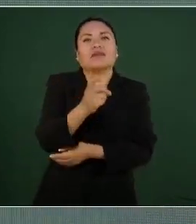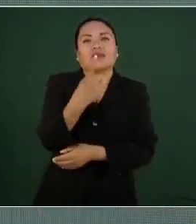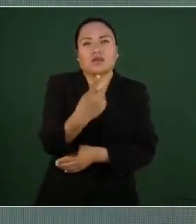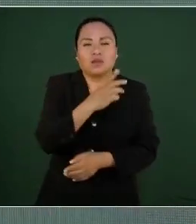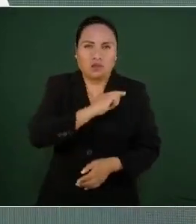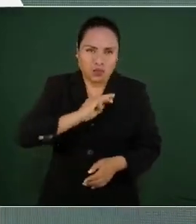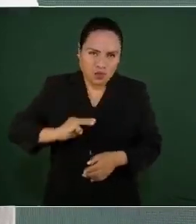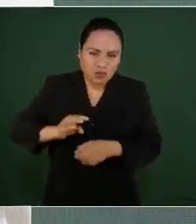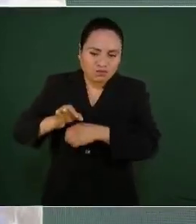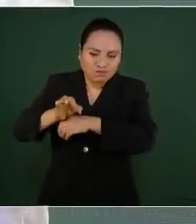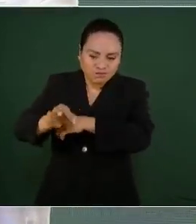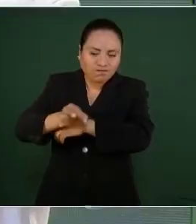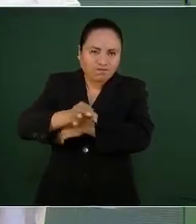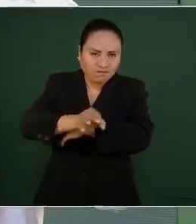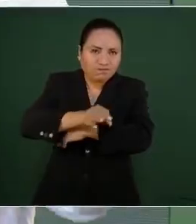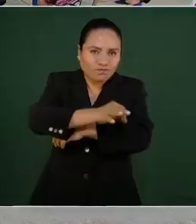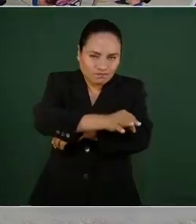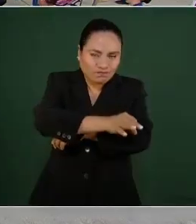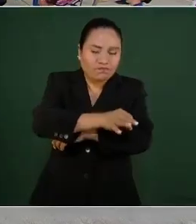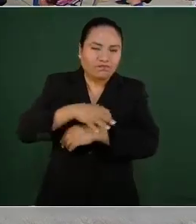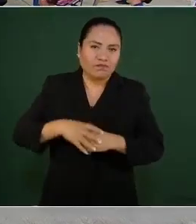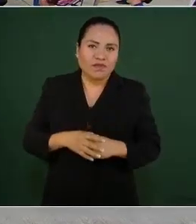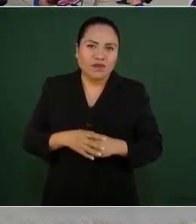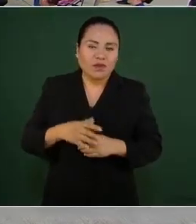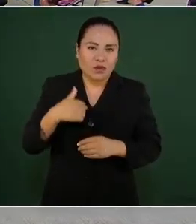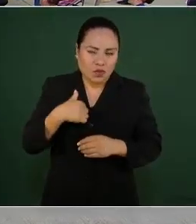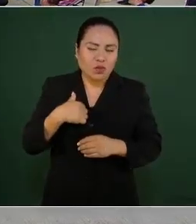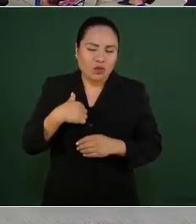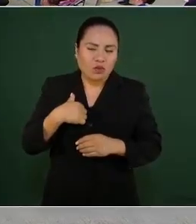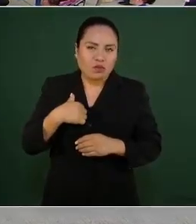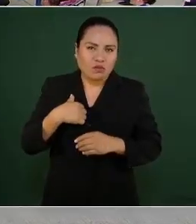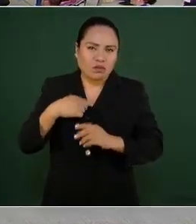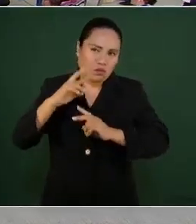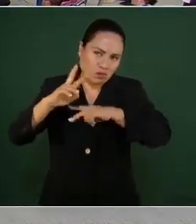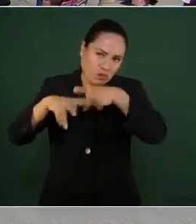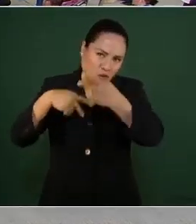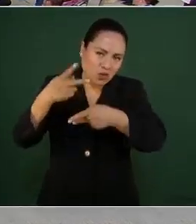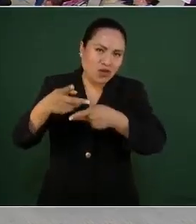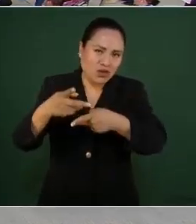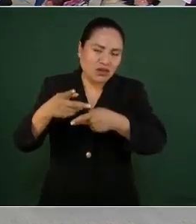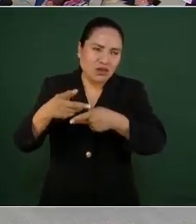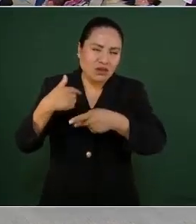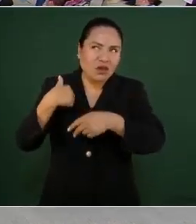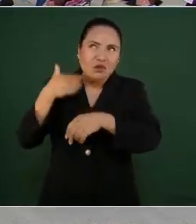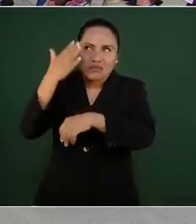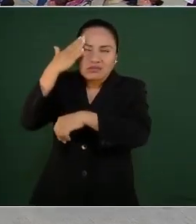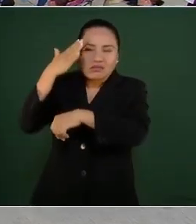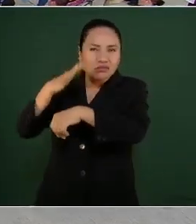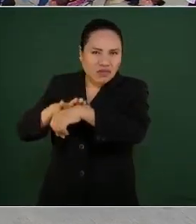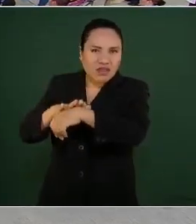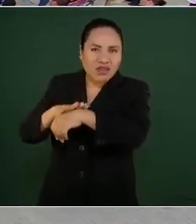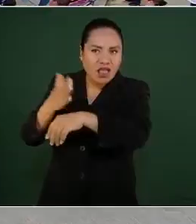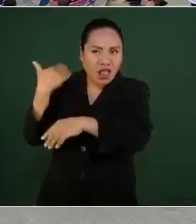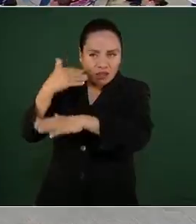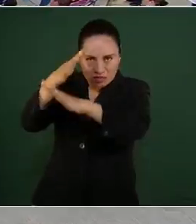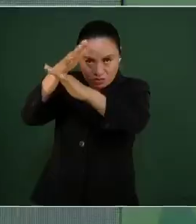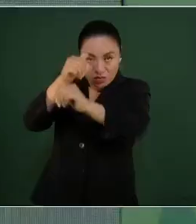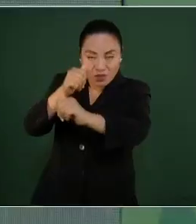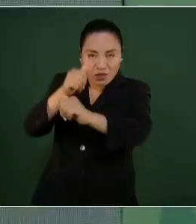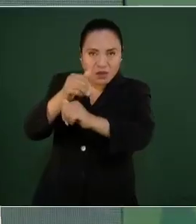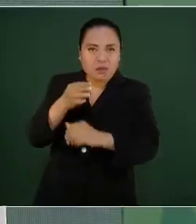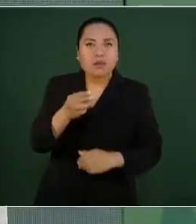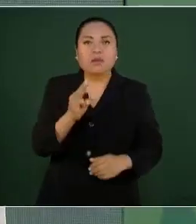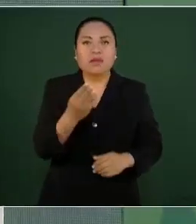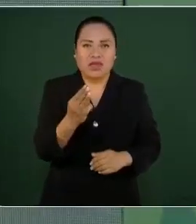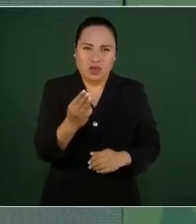y yo voy, quedamos en mayo, sí, me acuerdo bien de eso, y ya les vamos a